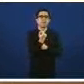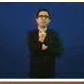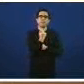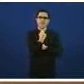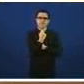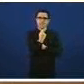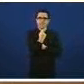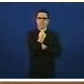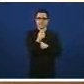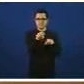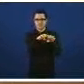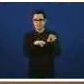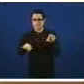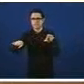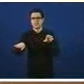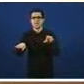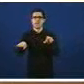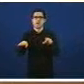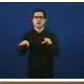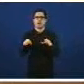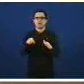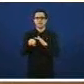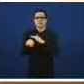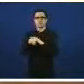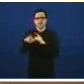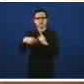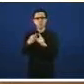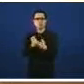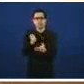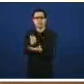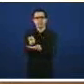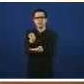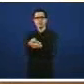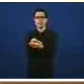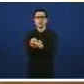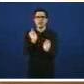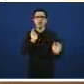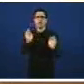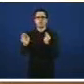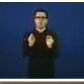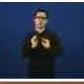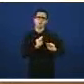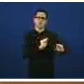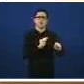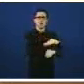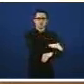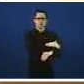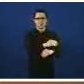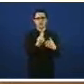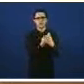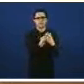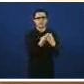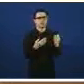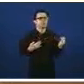euros Se tramitaron E se desembolsaron Durante O goberno Bipartito Non lle pediu